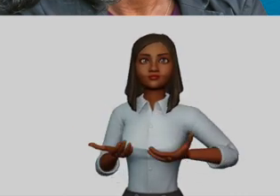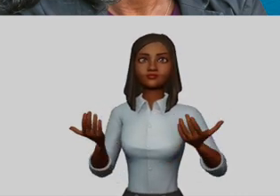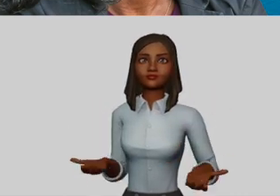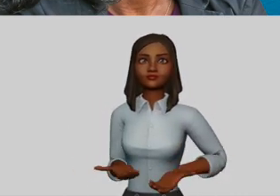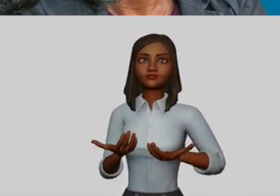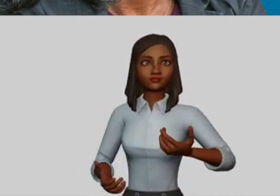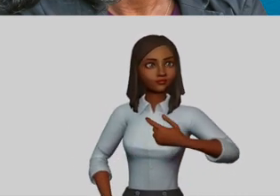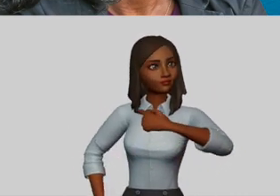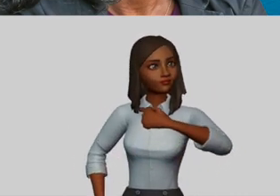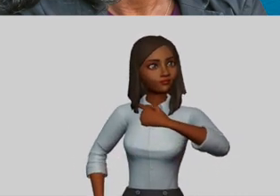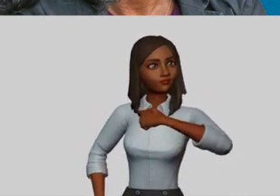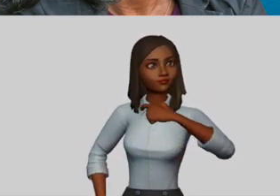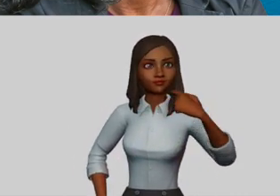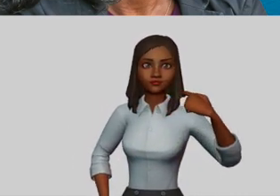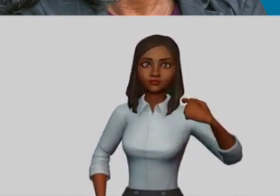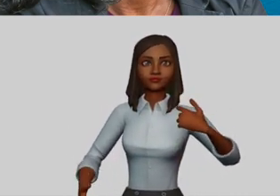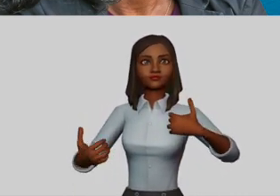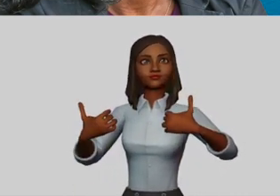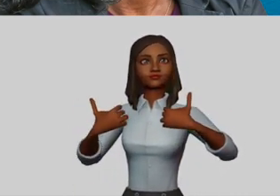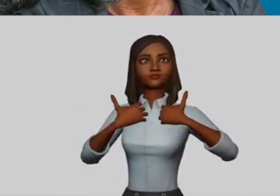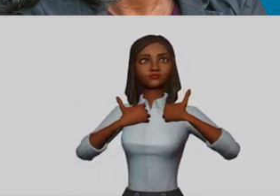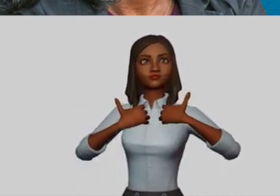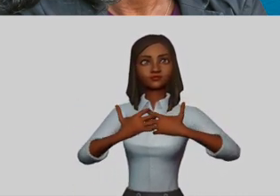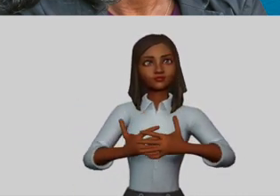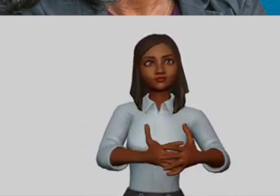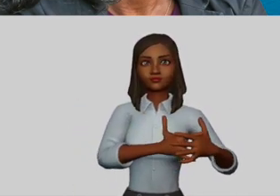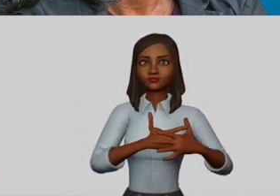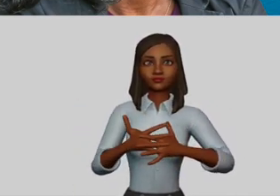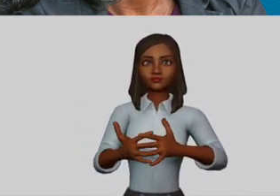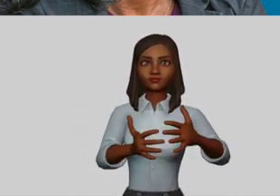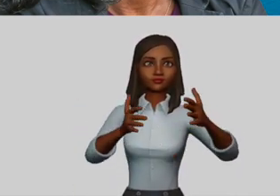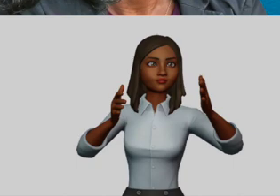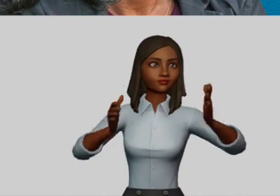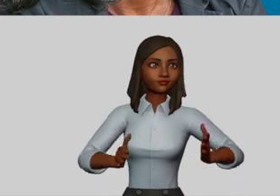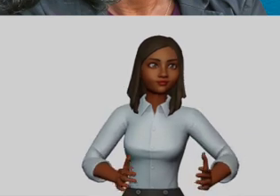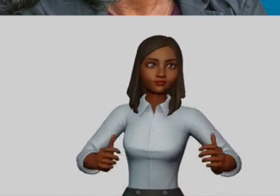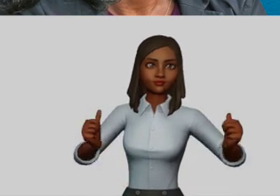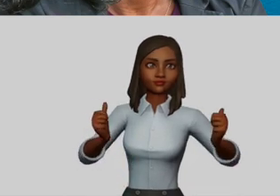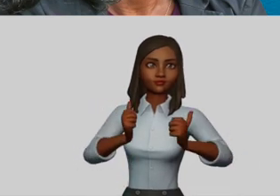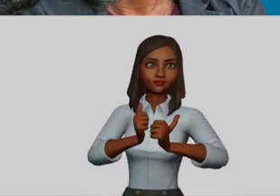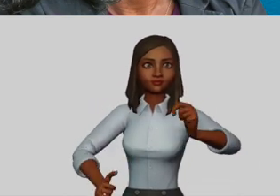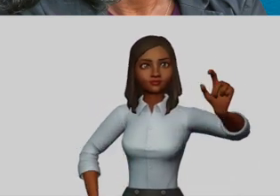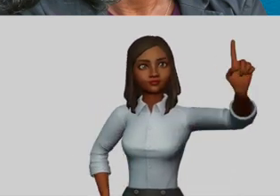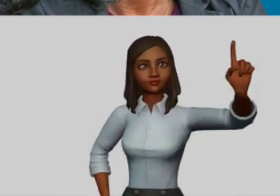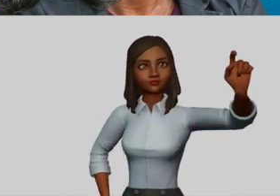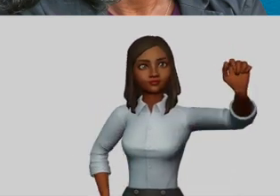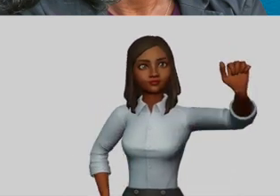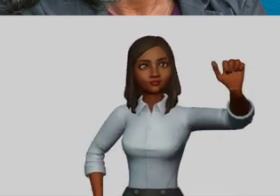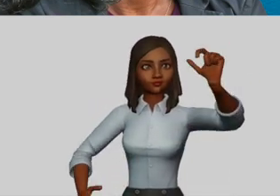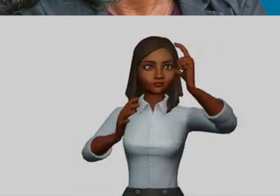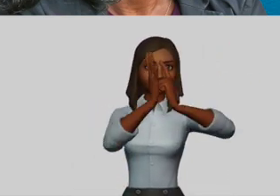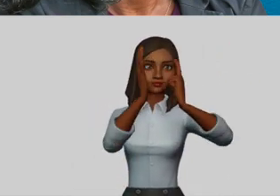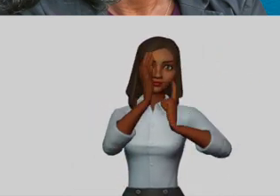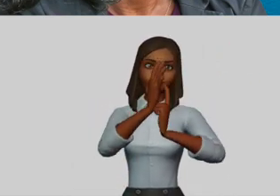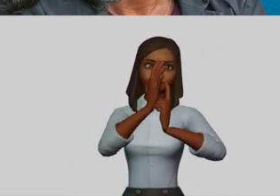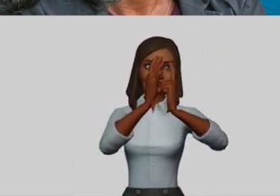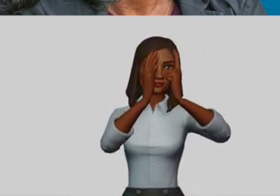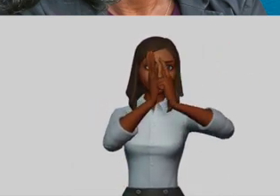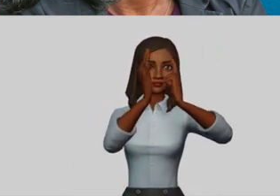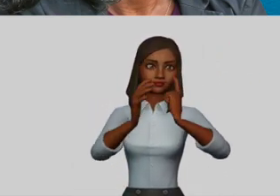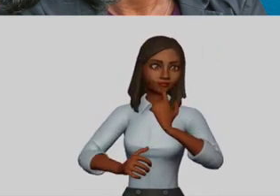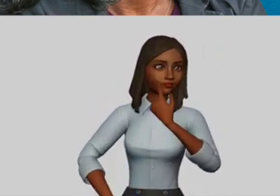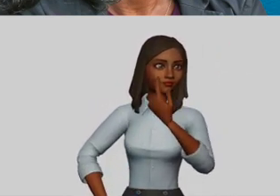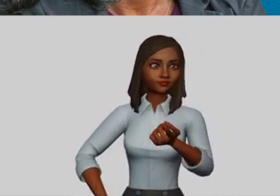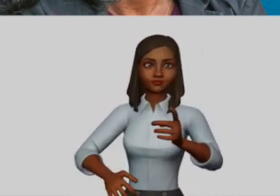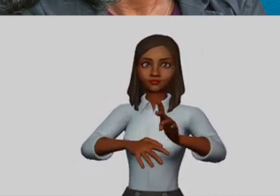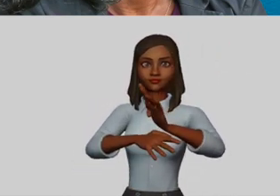no reembolsable. Exactamente. Recibimos un grant de unos cuantos